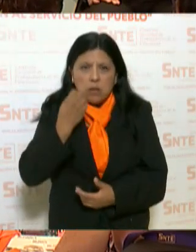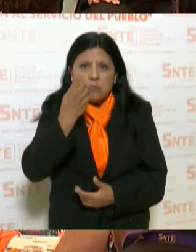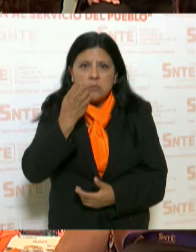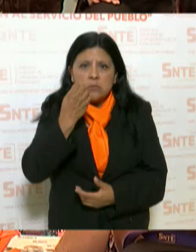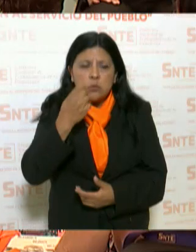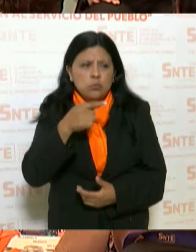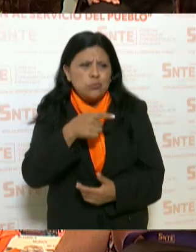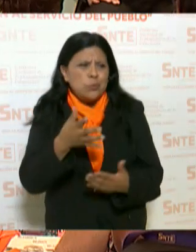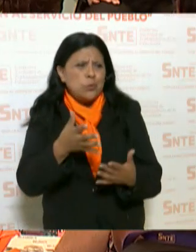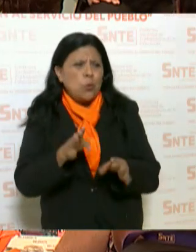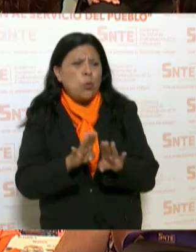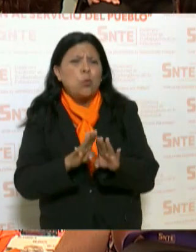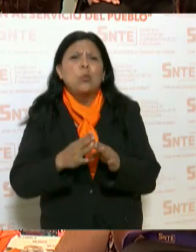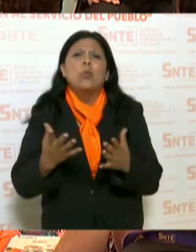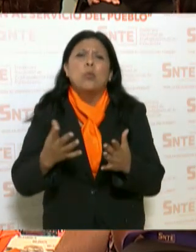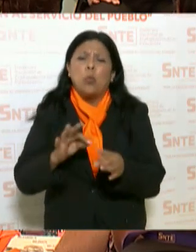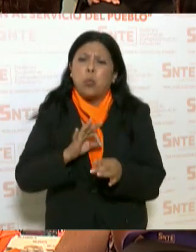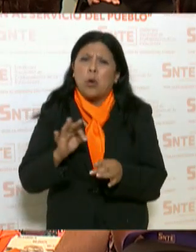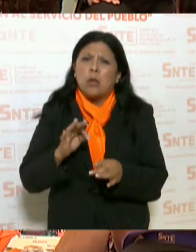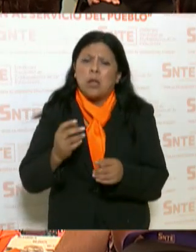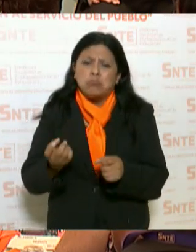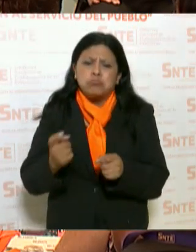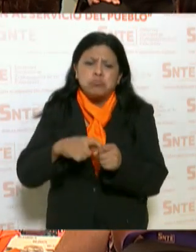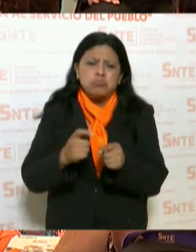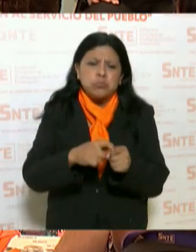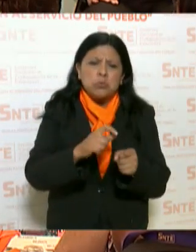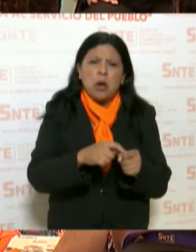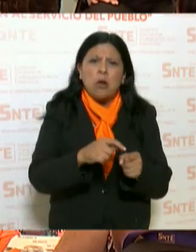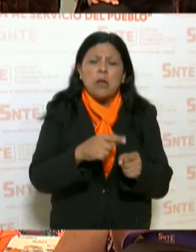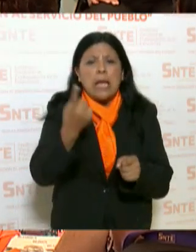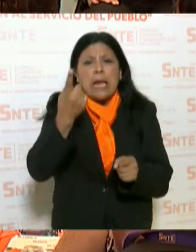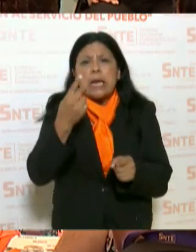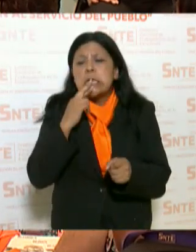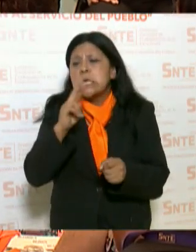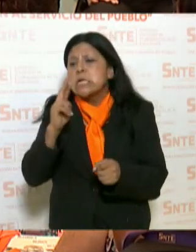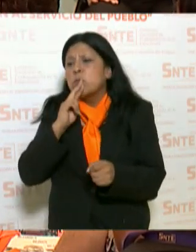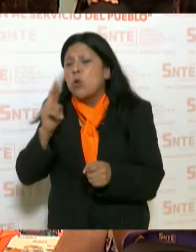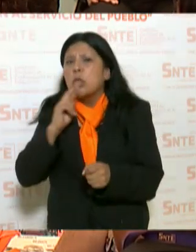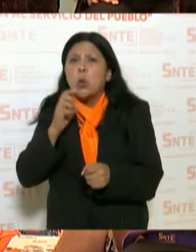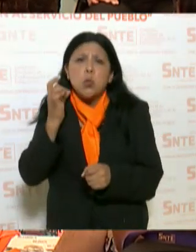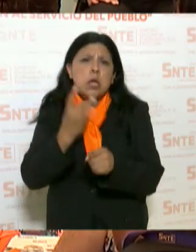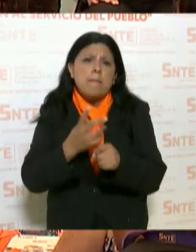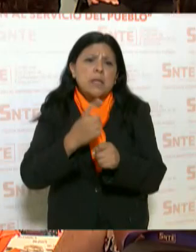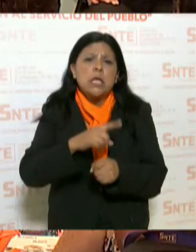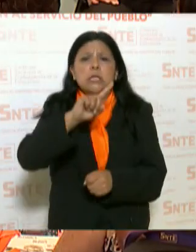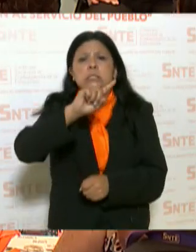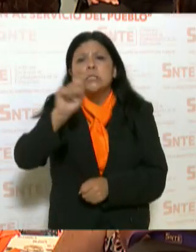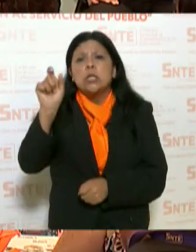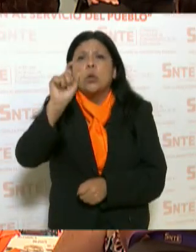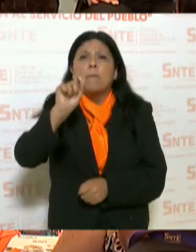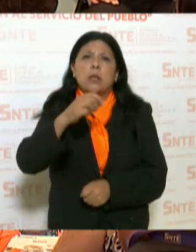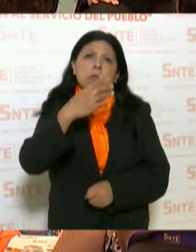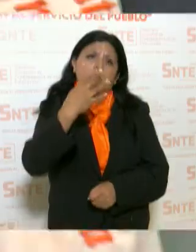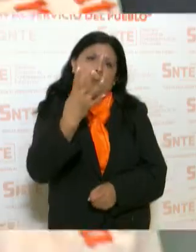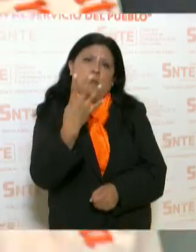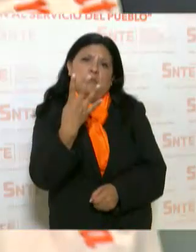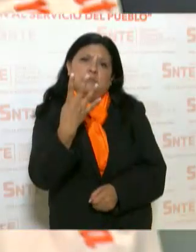puedan entrar los que contesten bien 124.